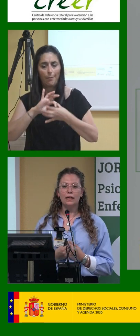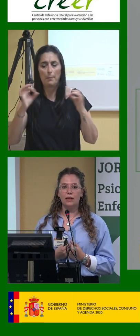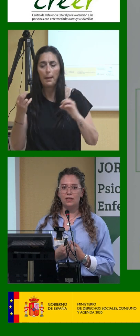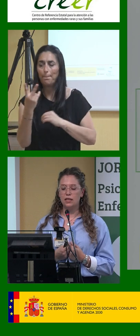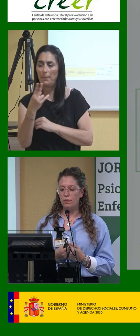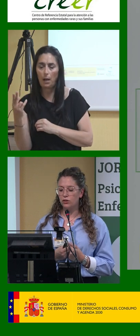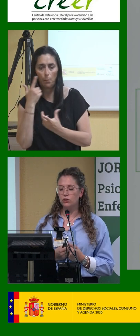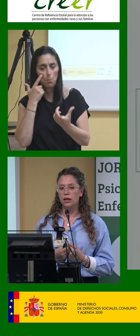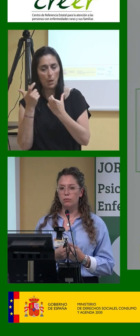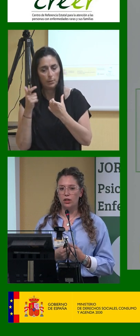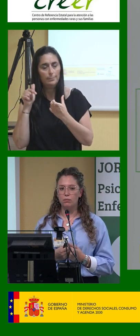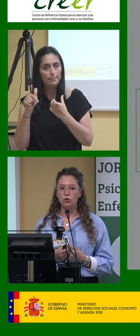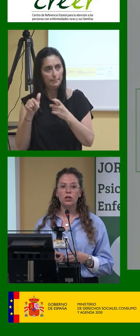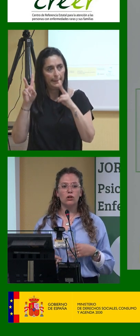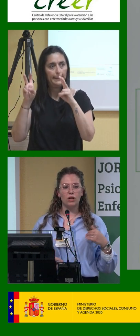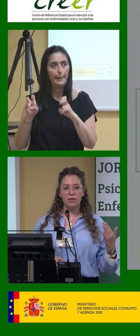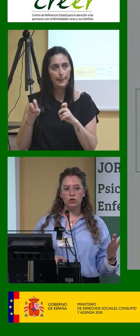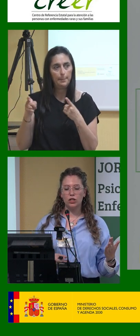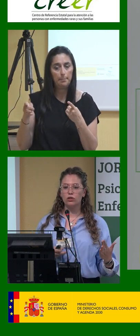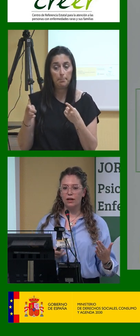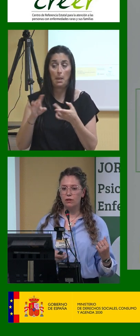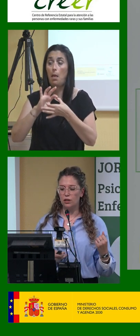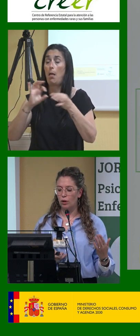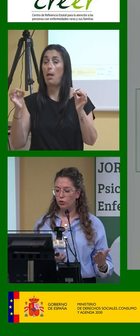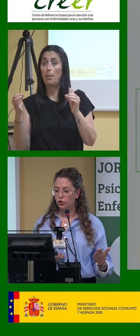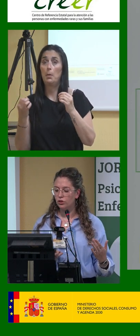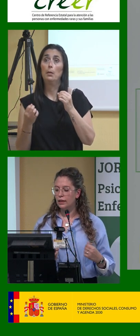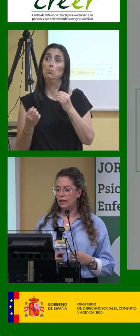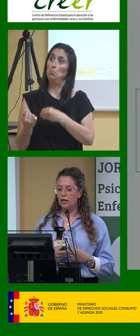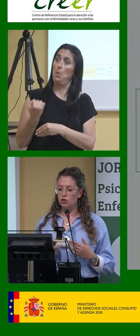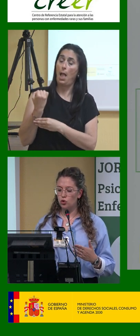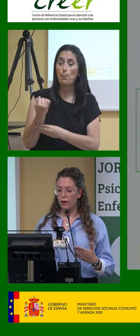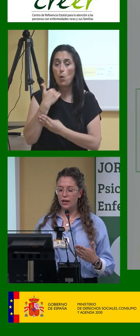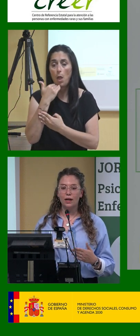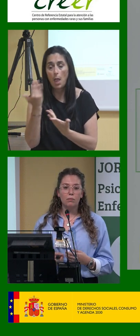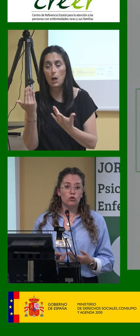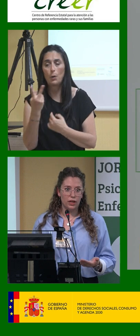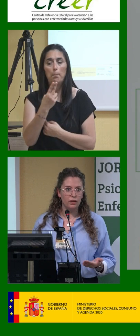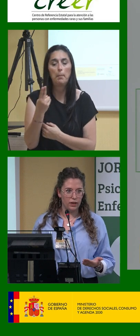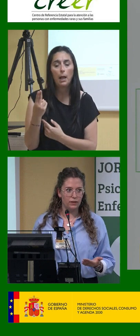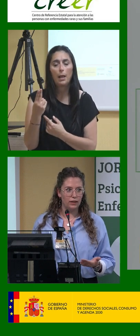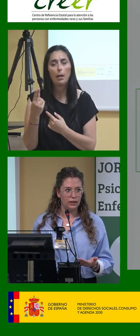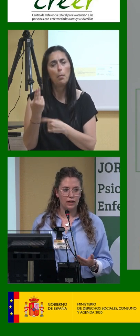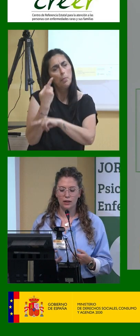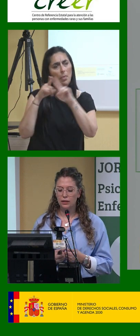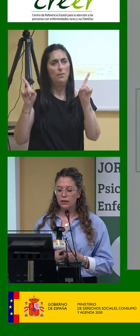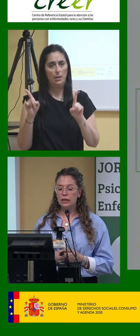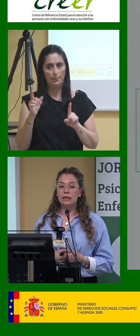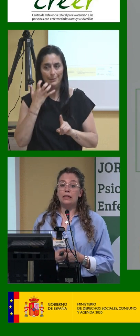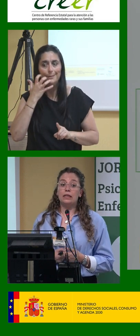pareja en este aspecto, ya que, por ejemplo, con amigos se encontraban cierto apoyo y que con su pareja pues era diferente al